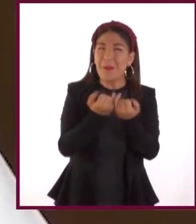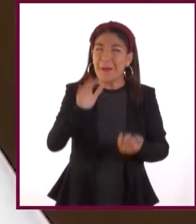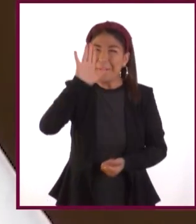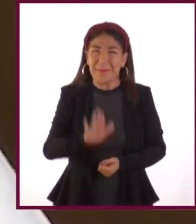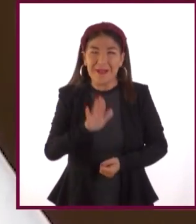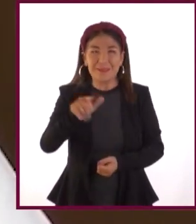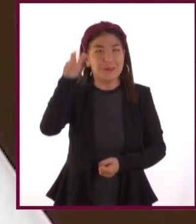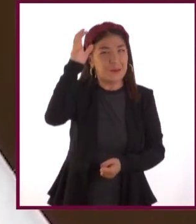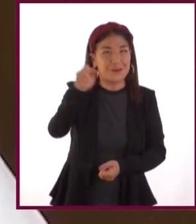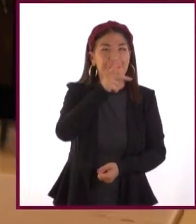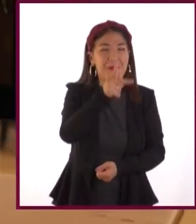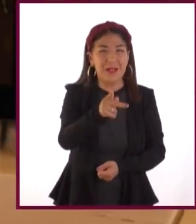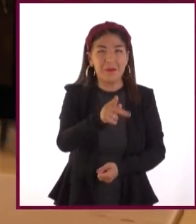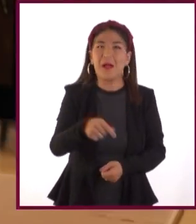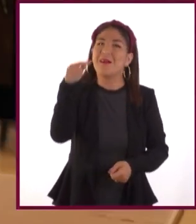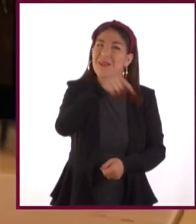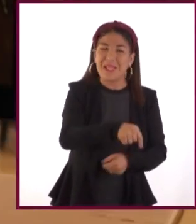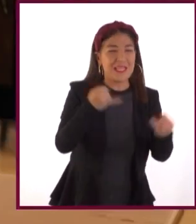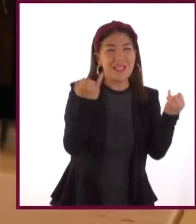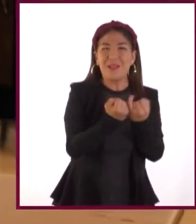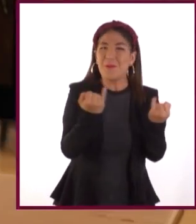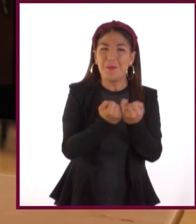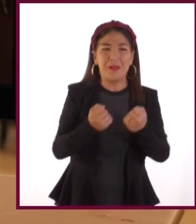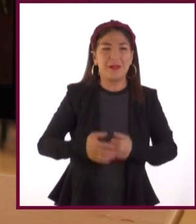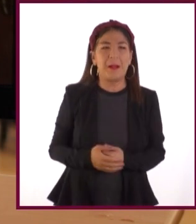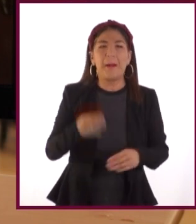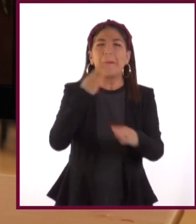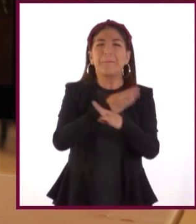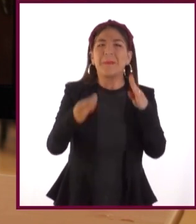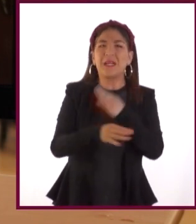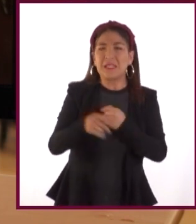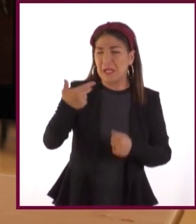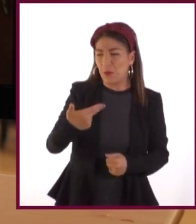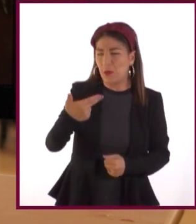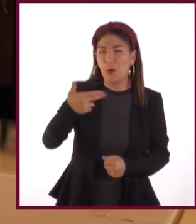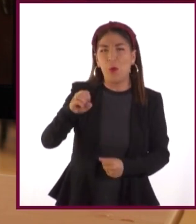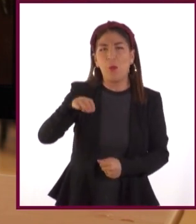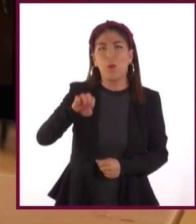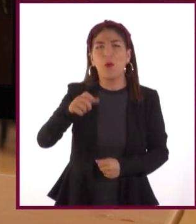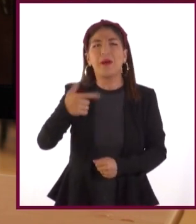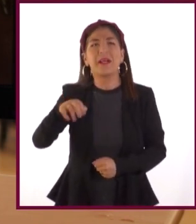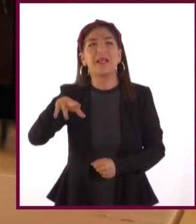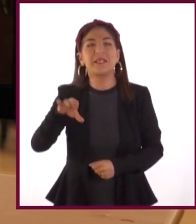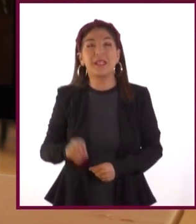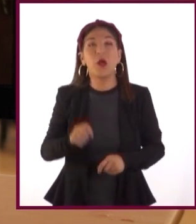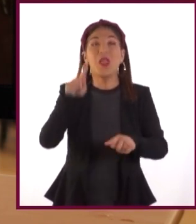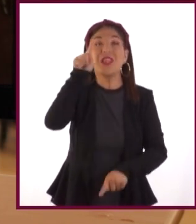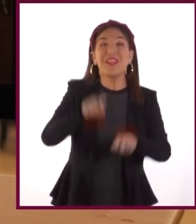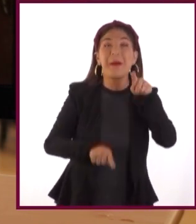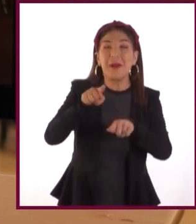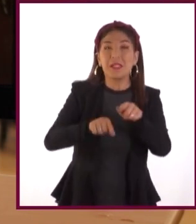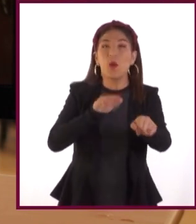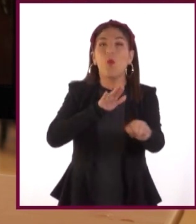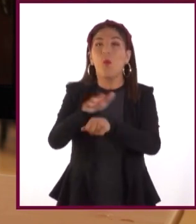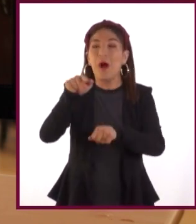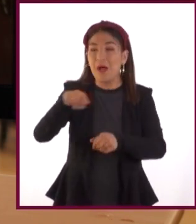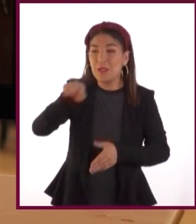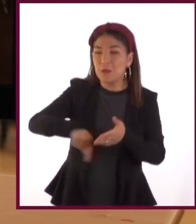otro homogéneo? Muy buena pregunta. Realmente esa es una pregunta que mucha gente tiene, porque son